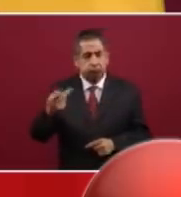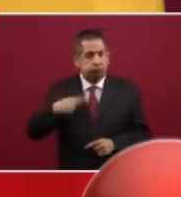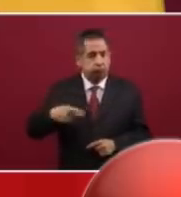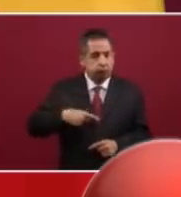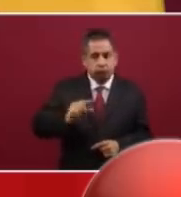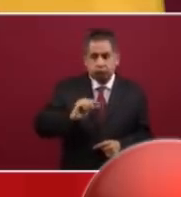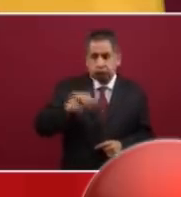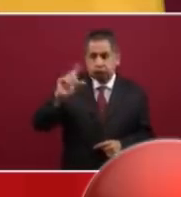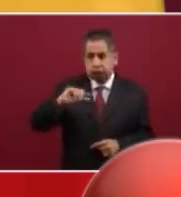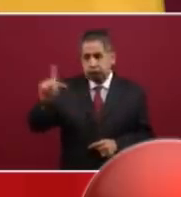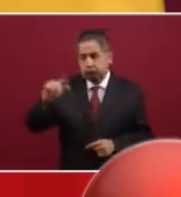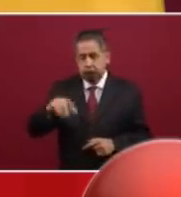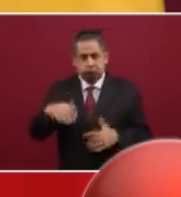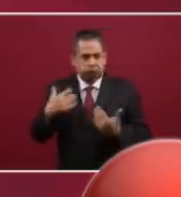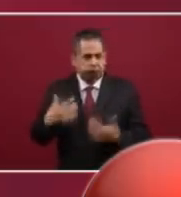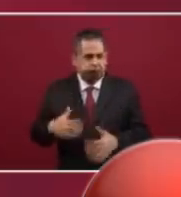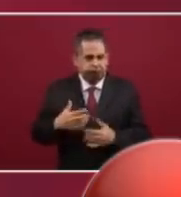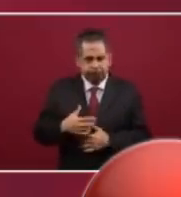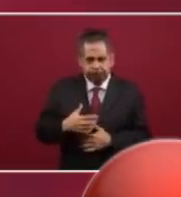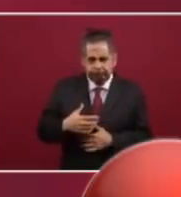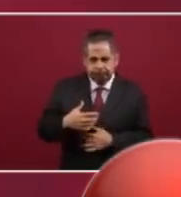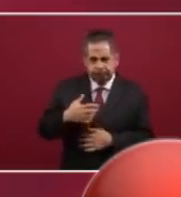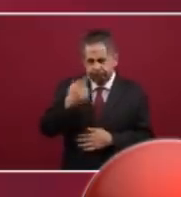personas con mucha